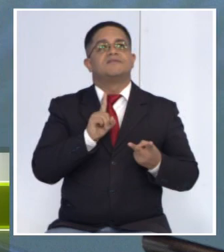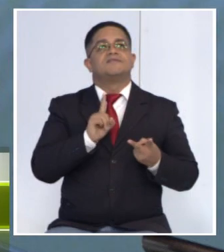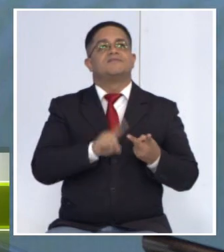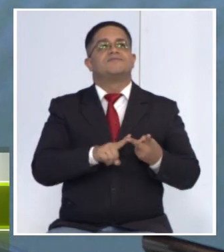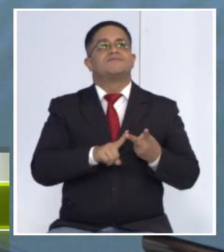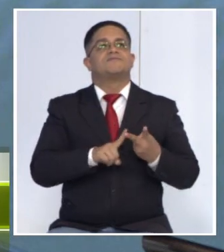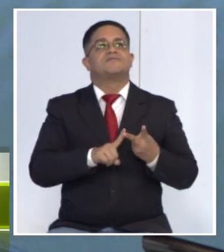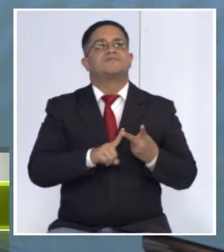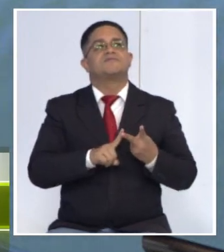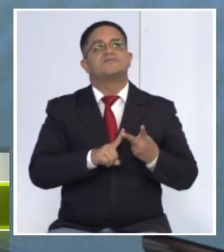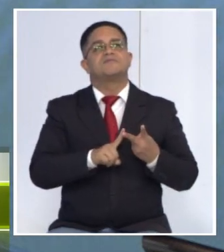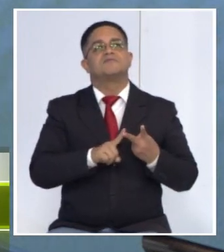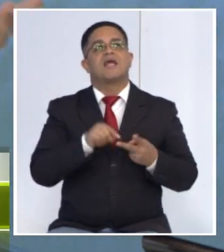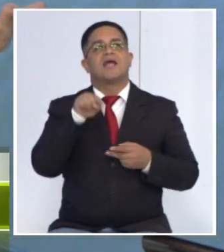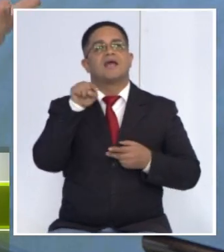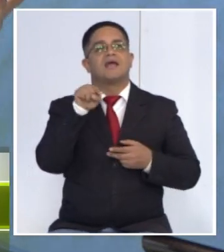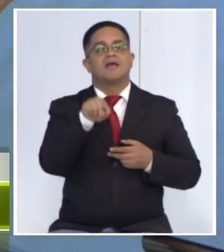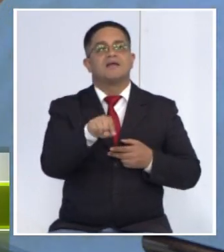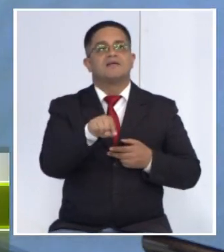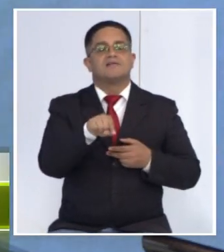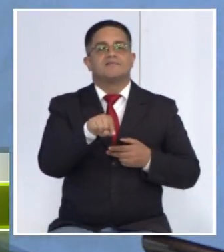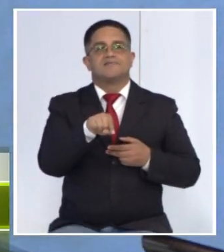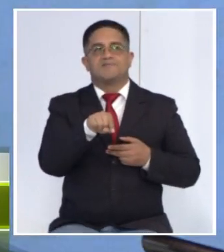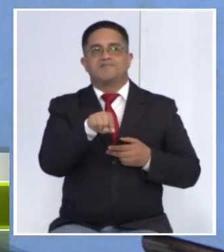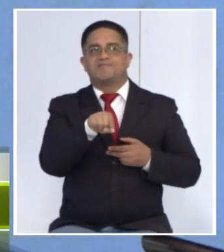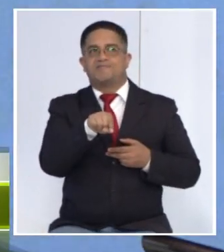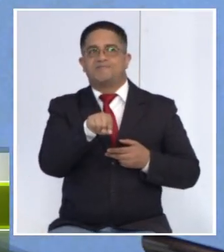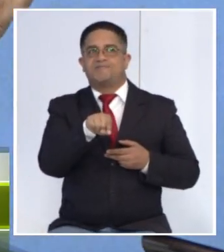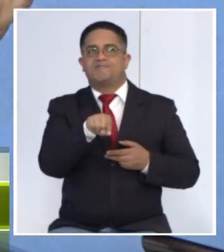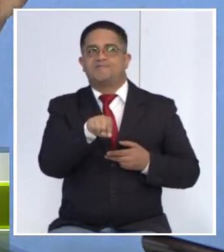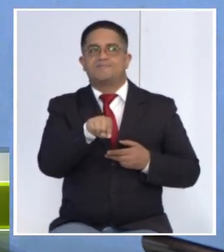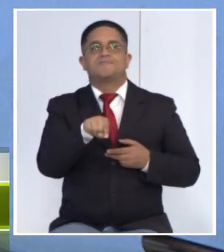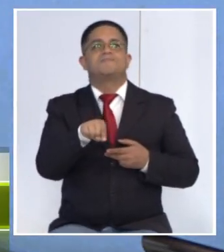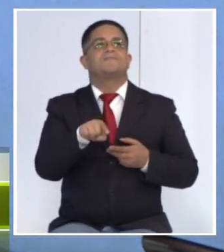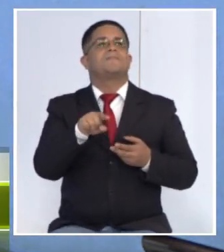5 cc. Y eso es lo que sale del calostro. Cuando